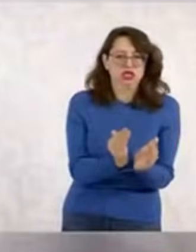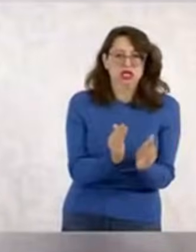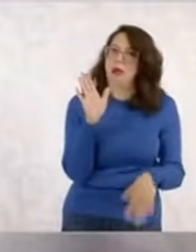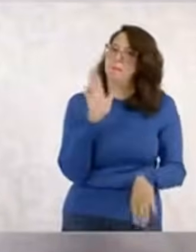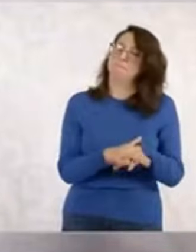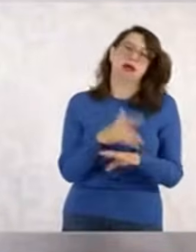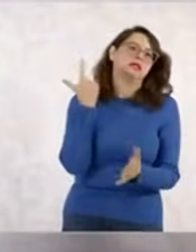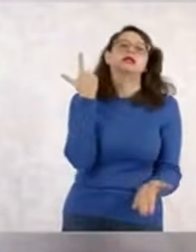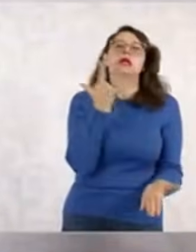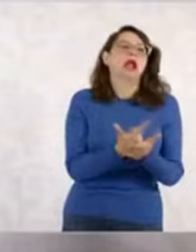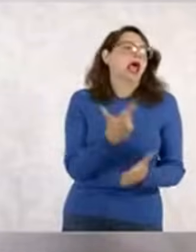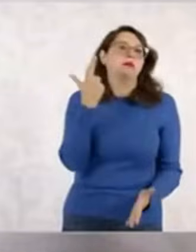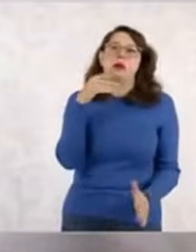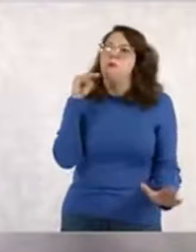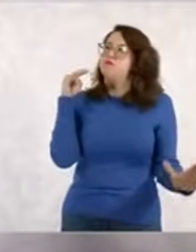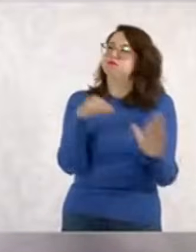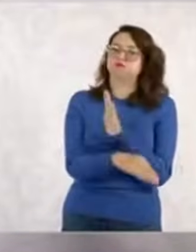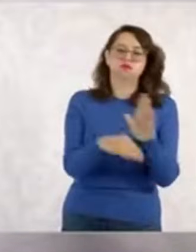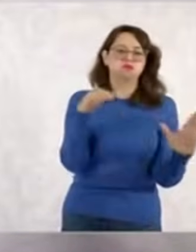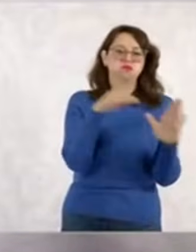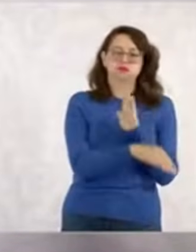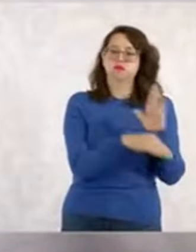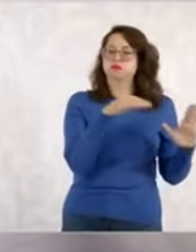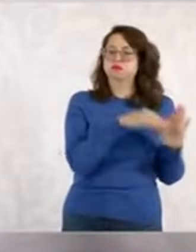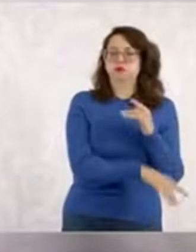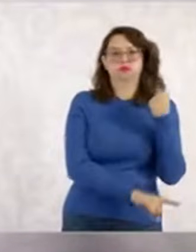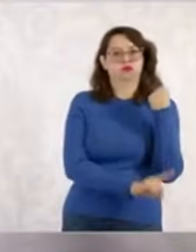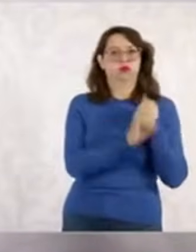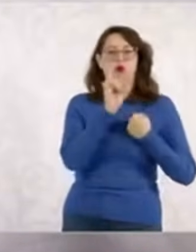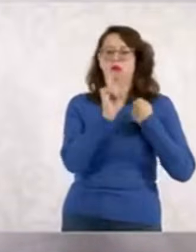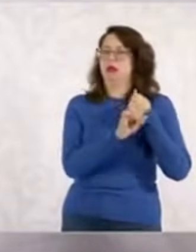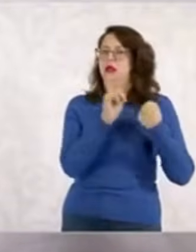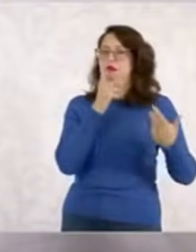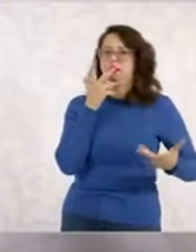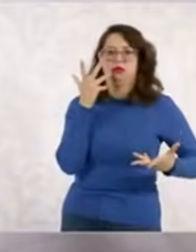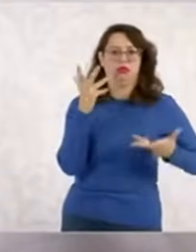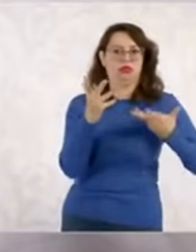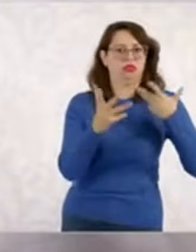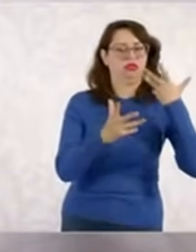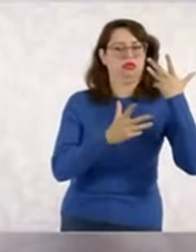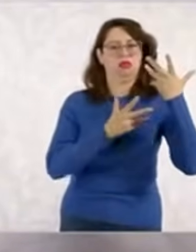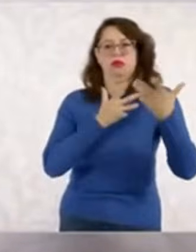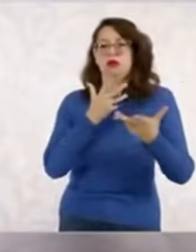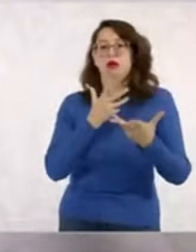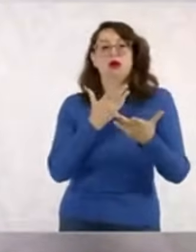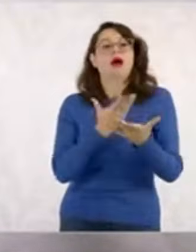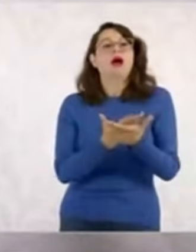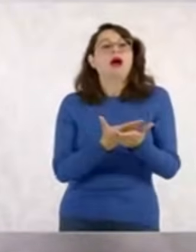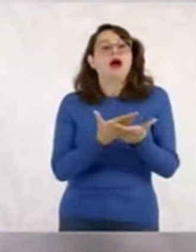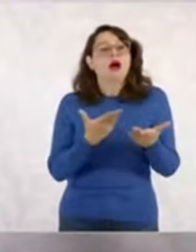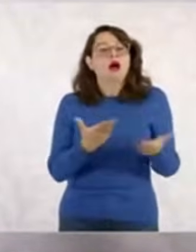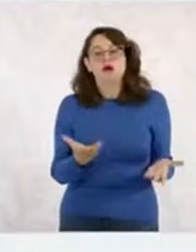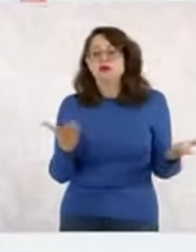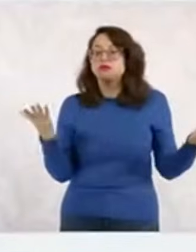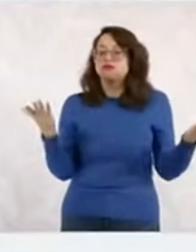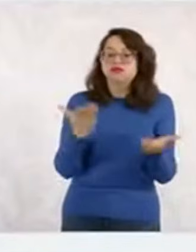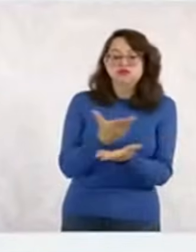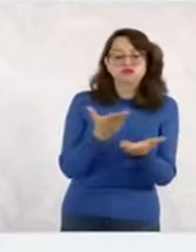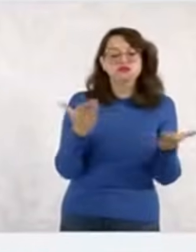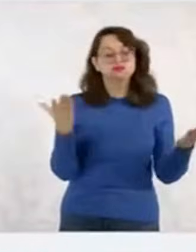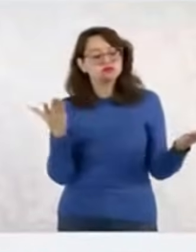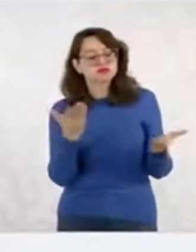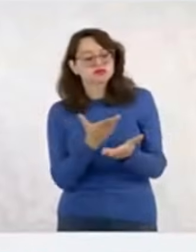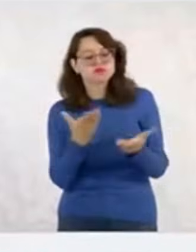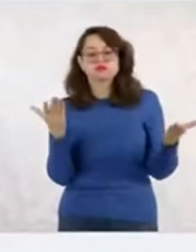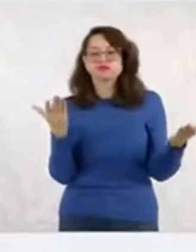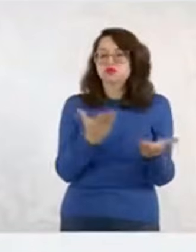puede incluso llegar a tener mayores problemas, pero en esta gradualidad pues se puede hacer. Entonces va trabajando,